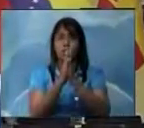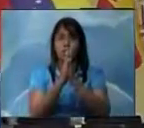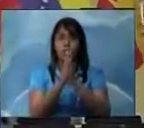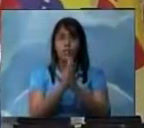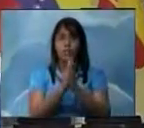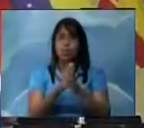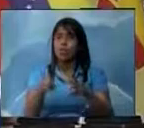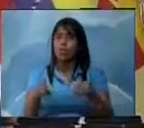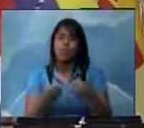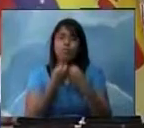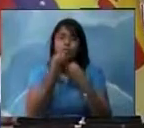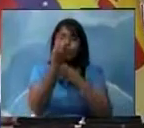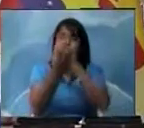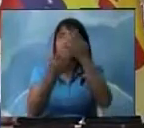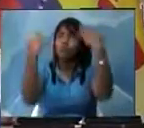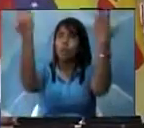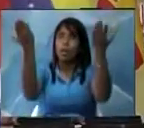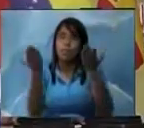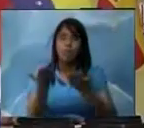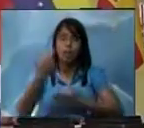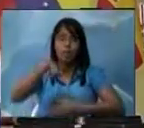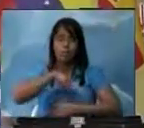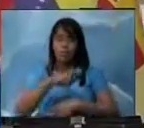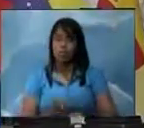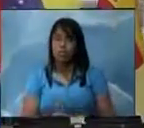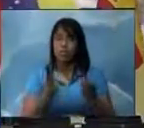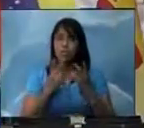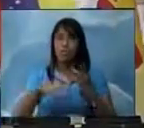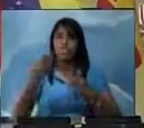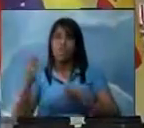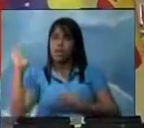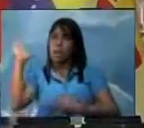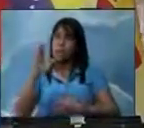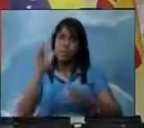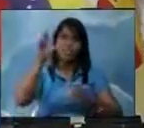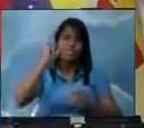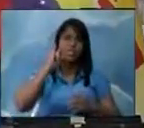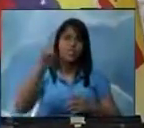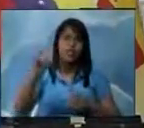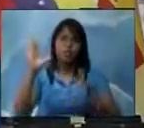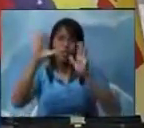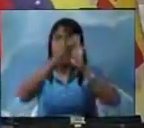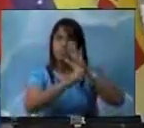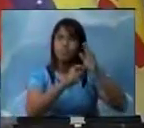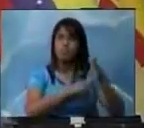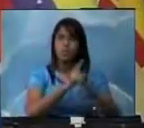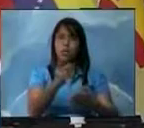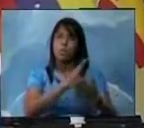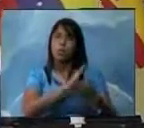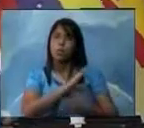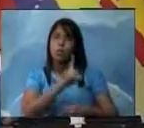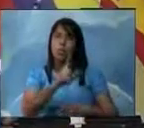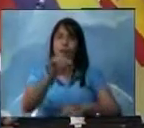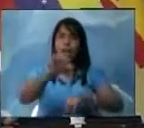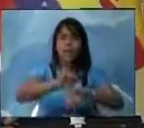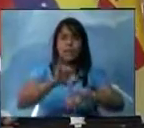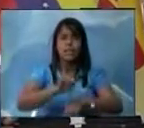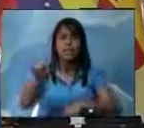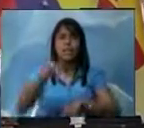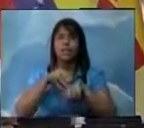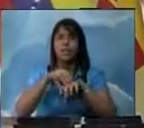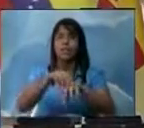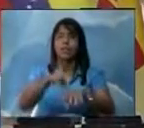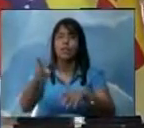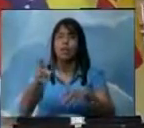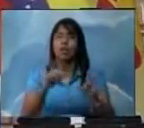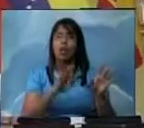los frutos que Él nos ha entregado, y que venga el diablo para agarrar un músico de la iglesia y